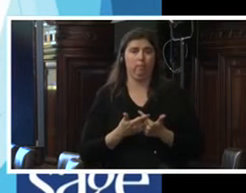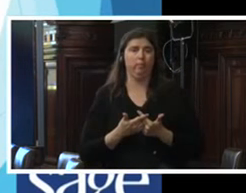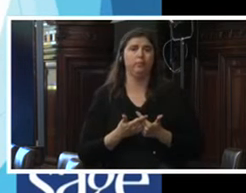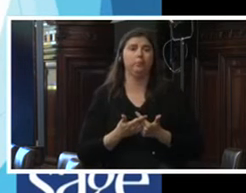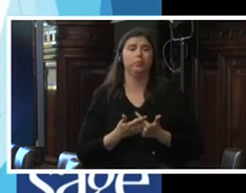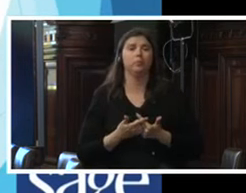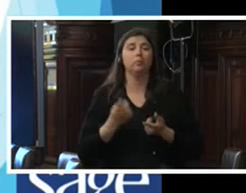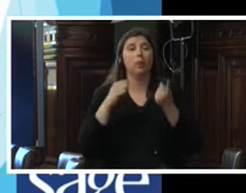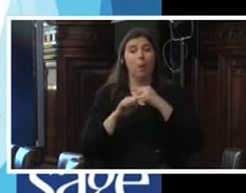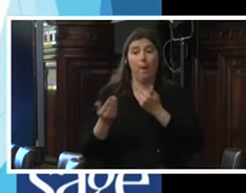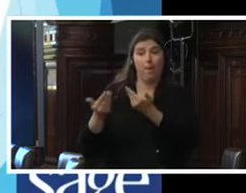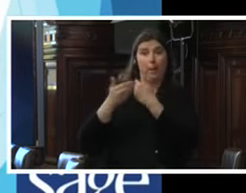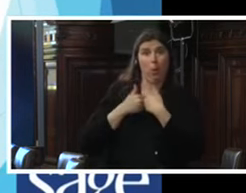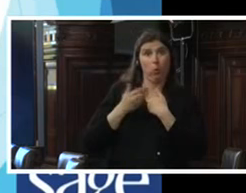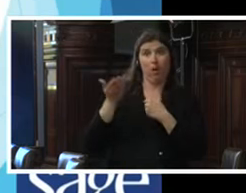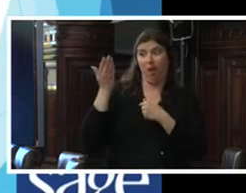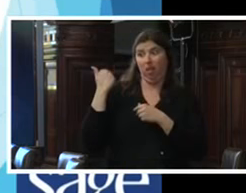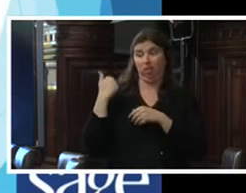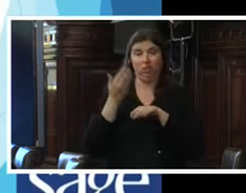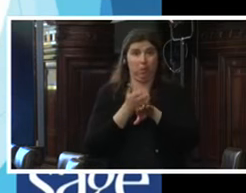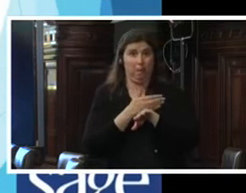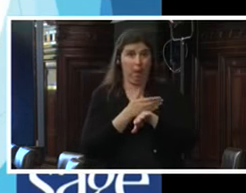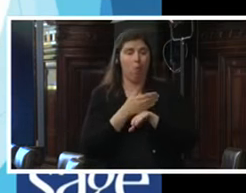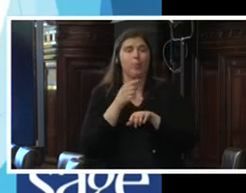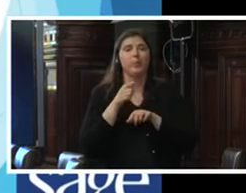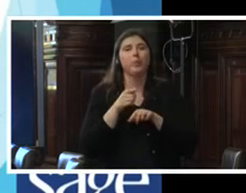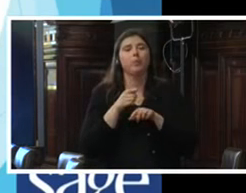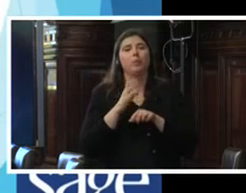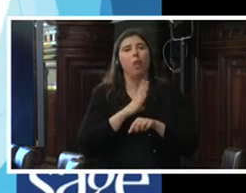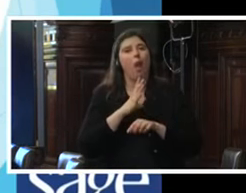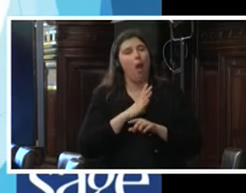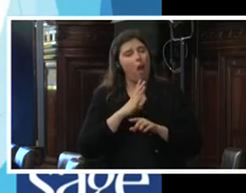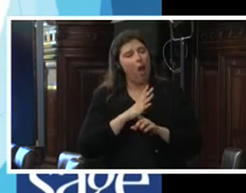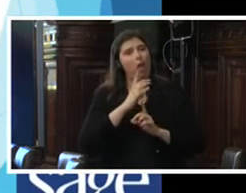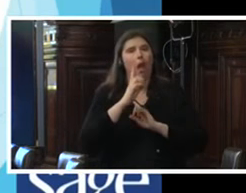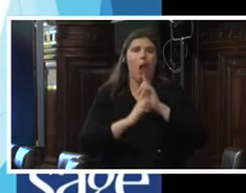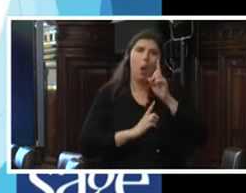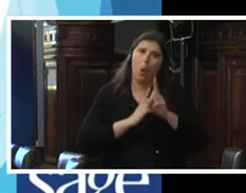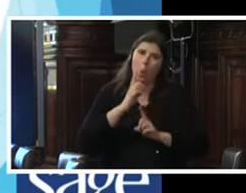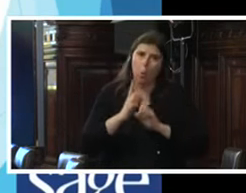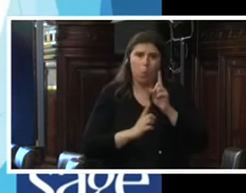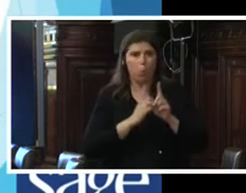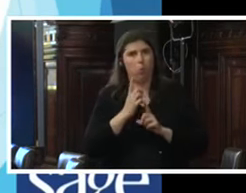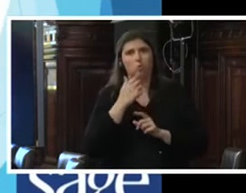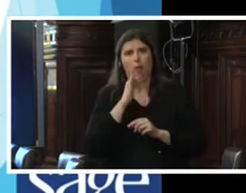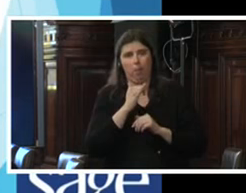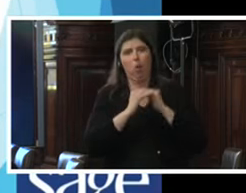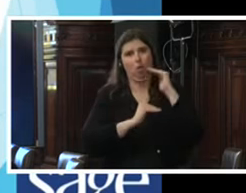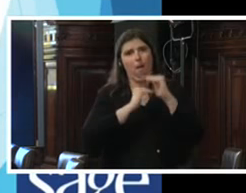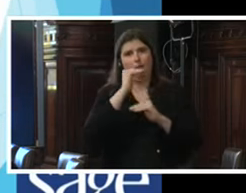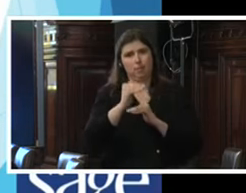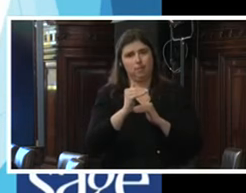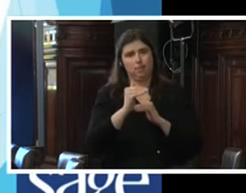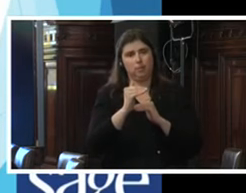roger de javier sanz es un ejemplo el progreso en word and rehab el